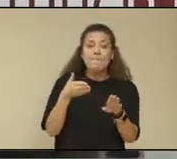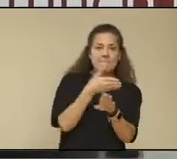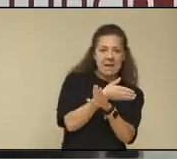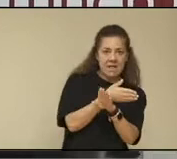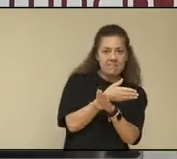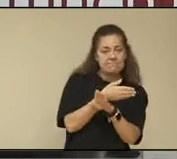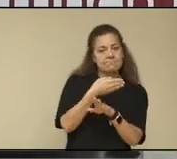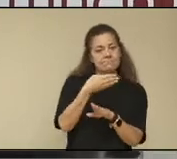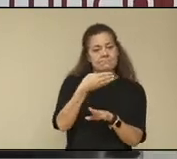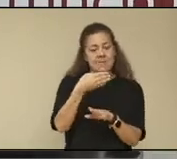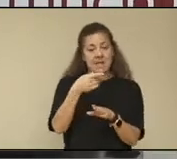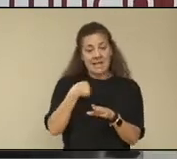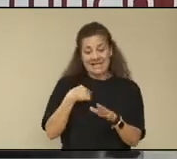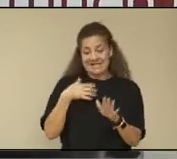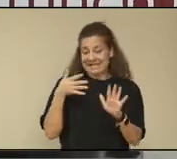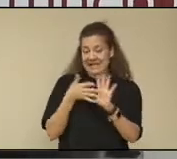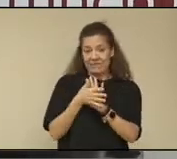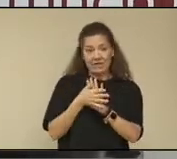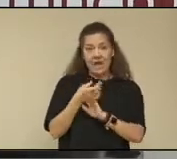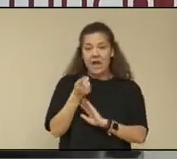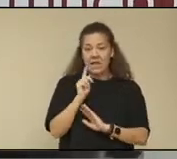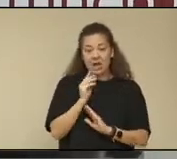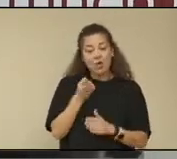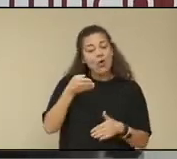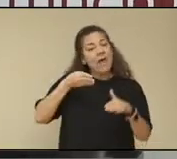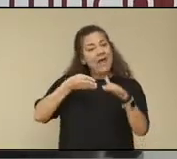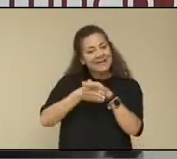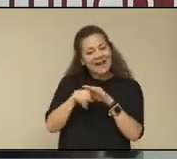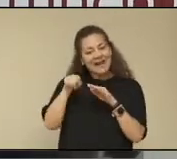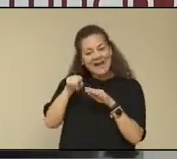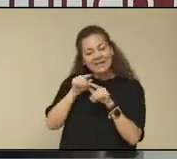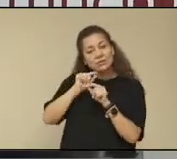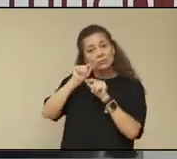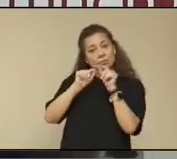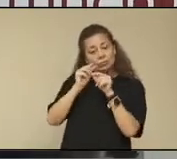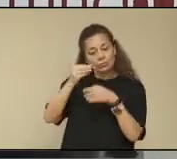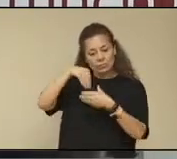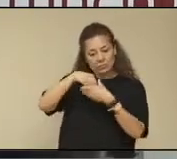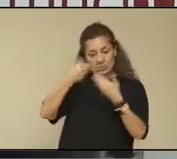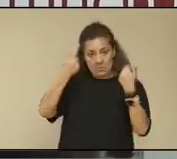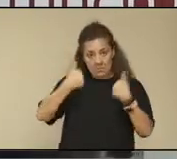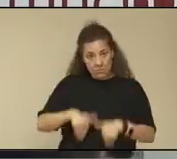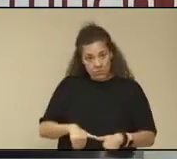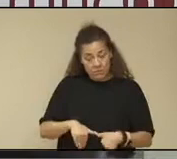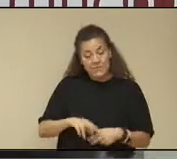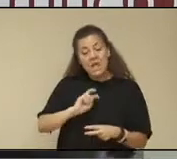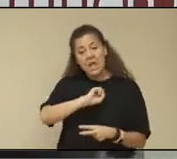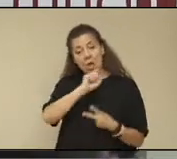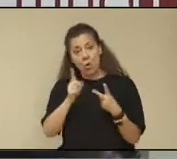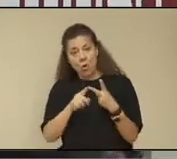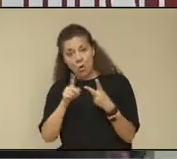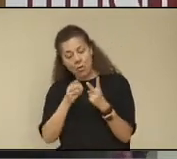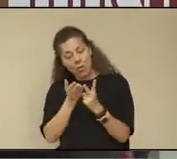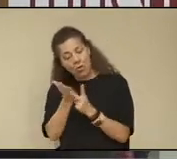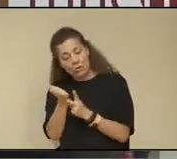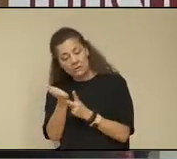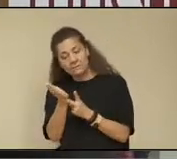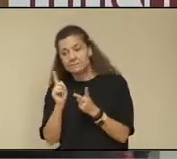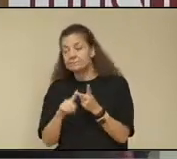preeritrocíticas, es decir, que evitase la entrada de los esporozoitos al ser humano, y otras que fueran